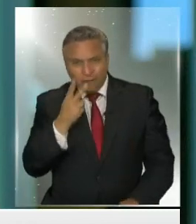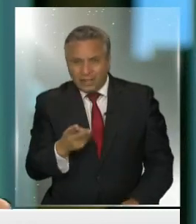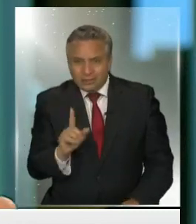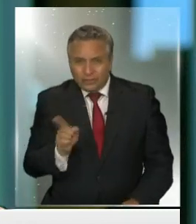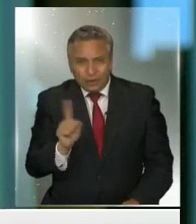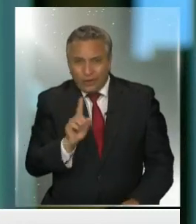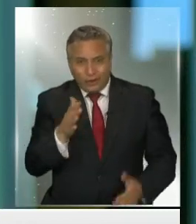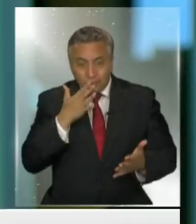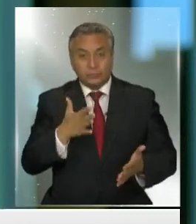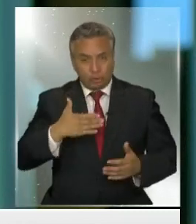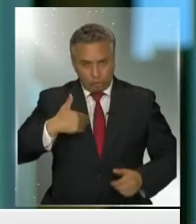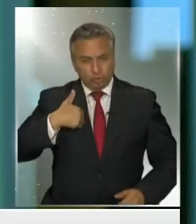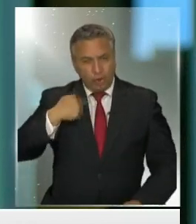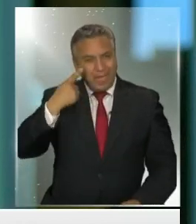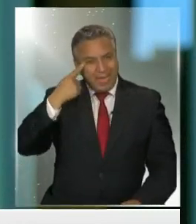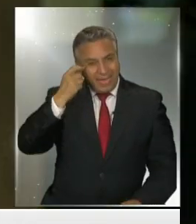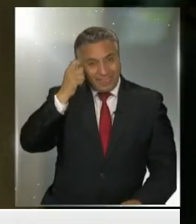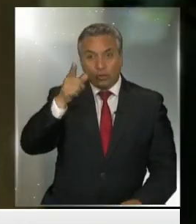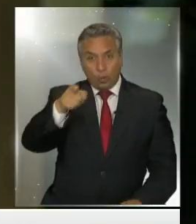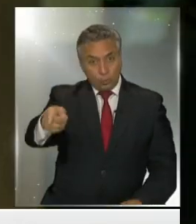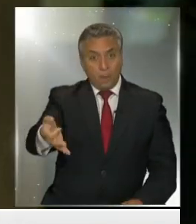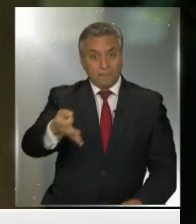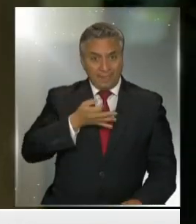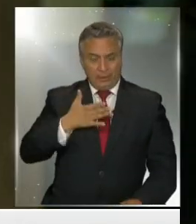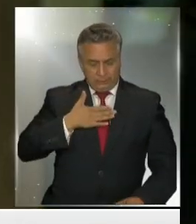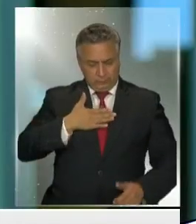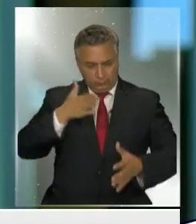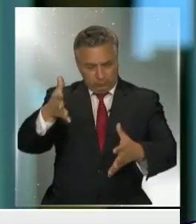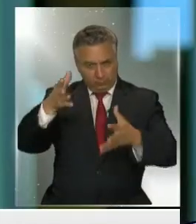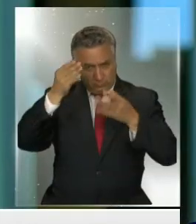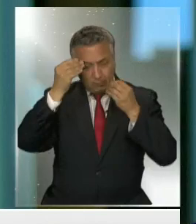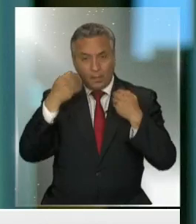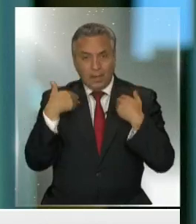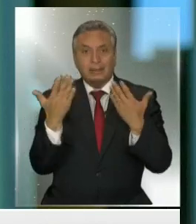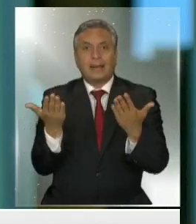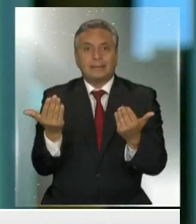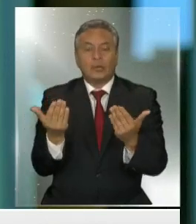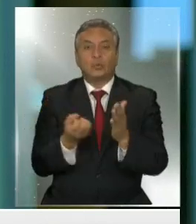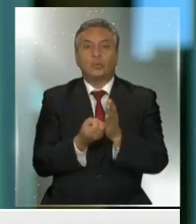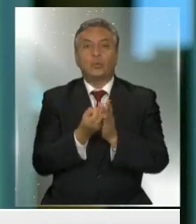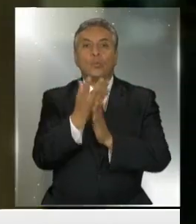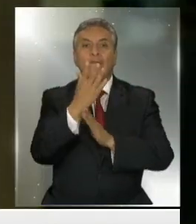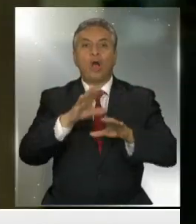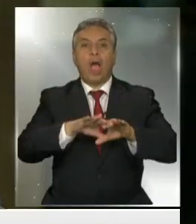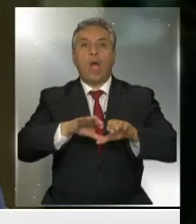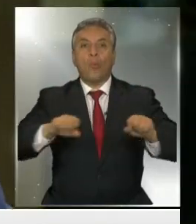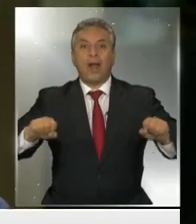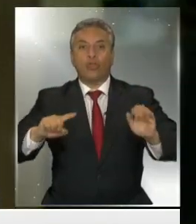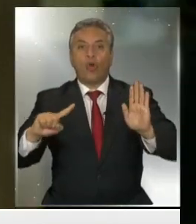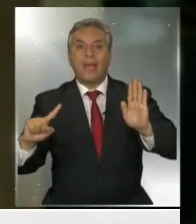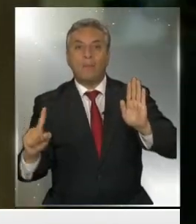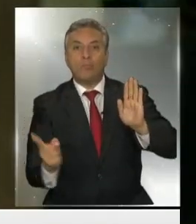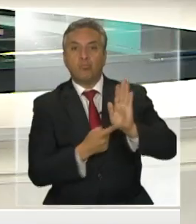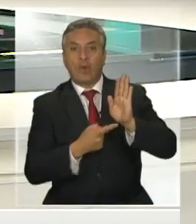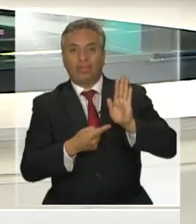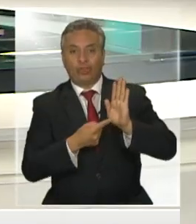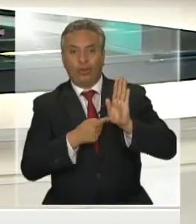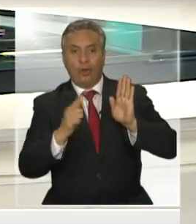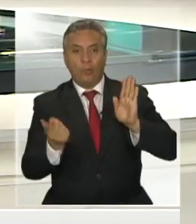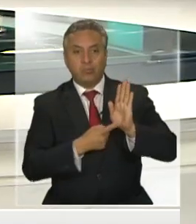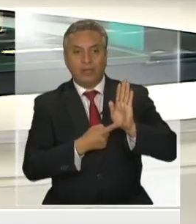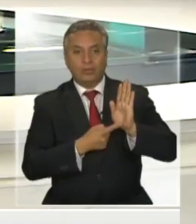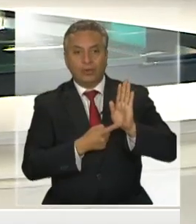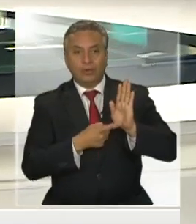lo que yo estoy entendiendo de lo que usted me dice necesitamos un nuevo acuerdo tributario por supuesto de